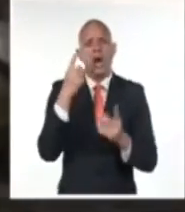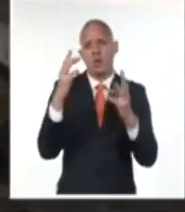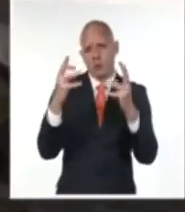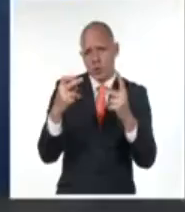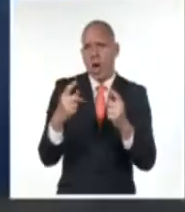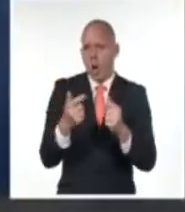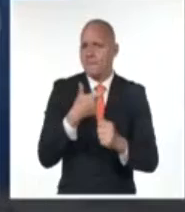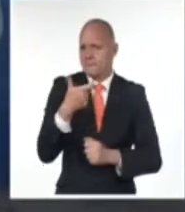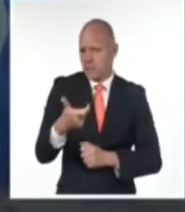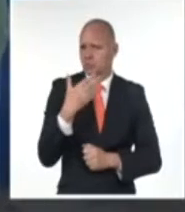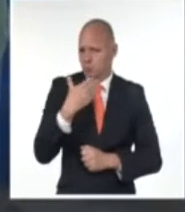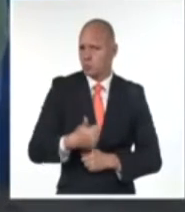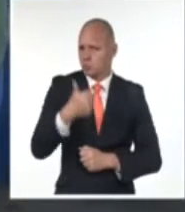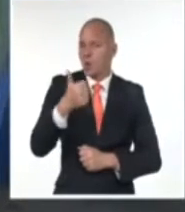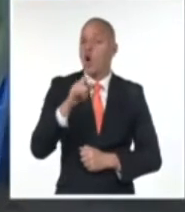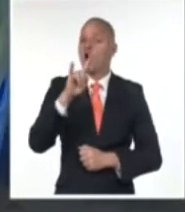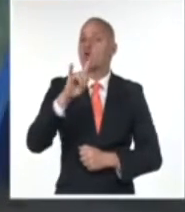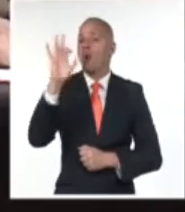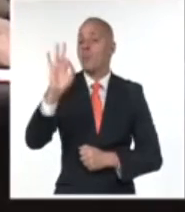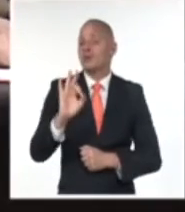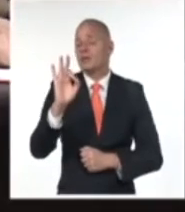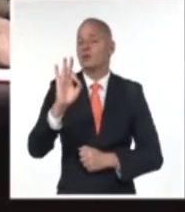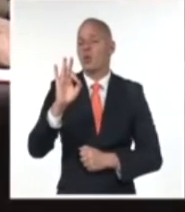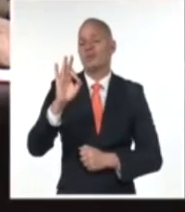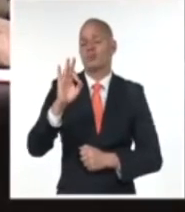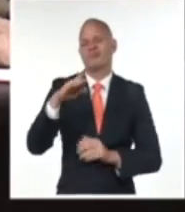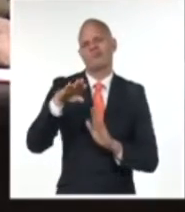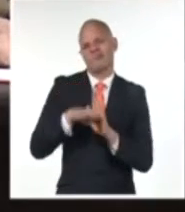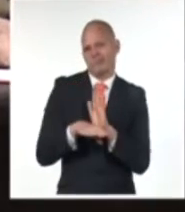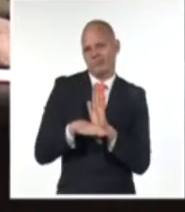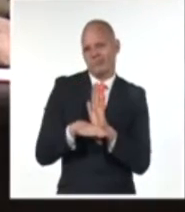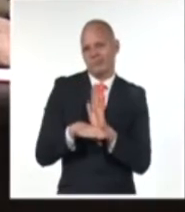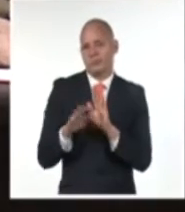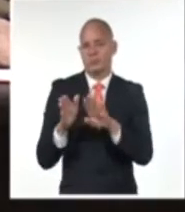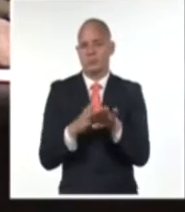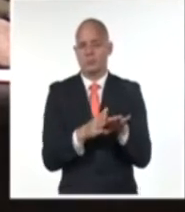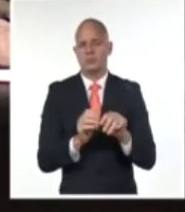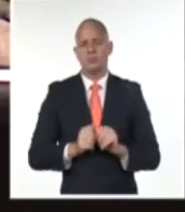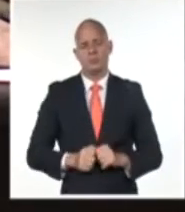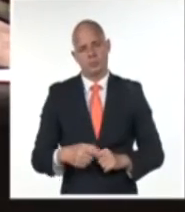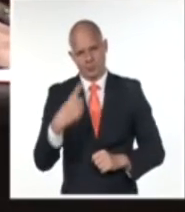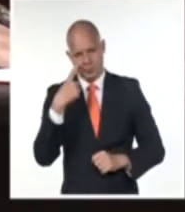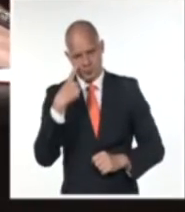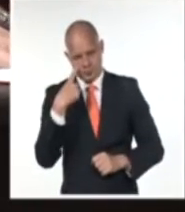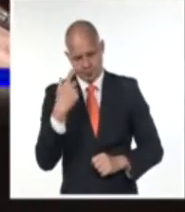un 9% por debajo de lo previsto. Los territorios